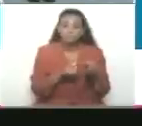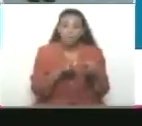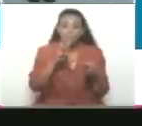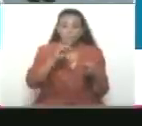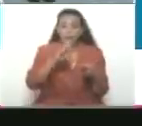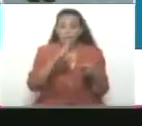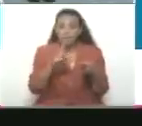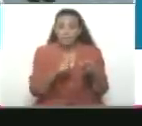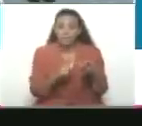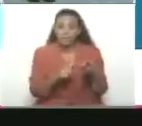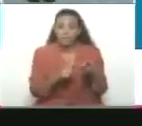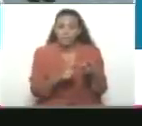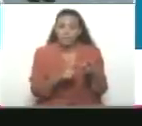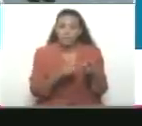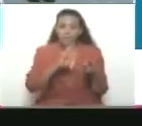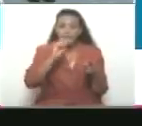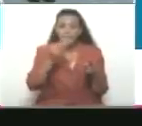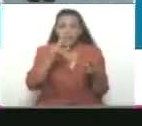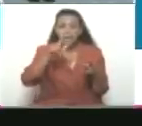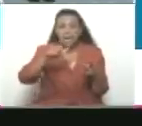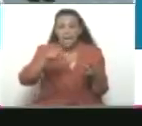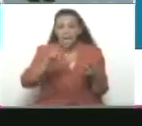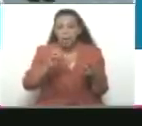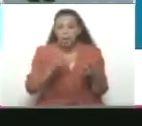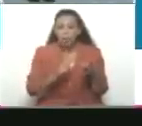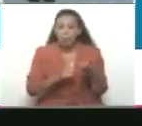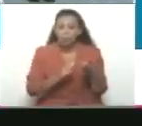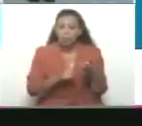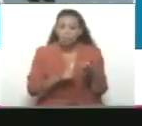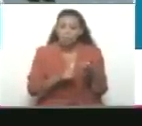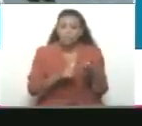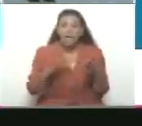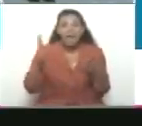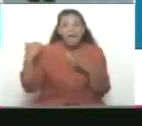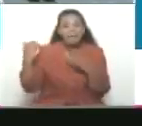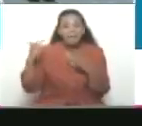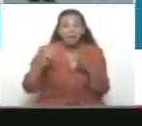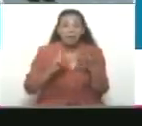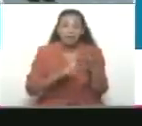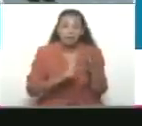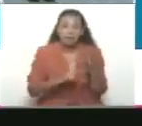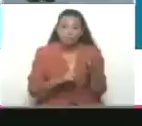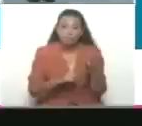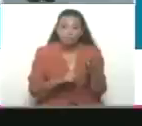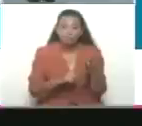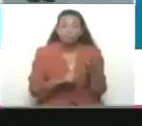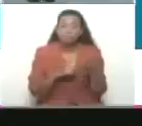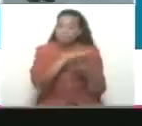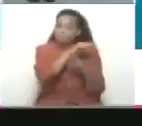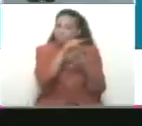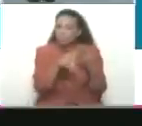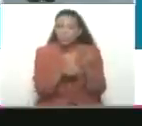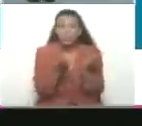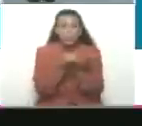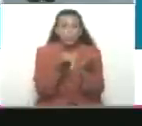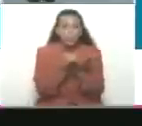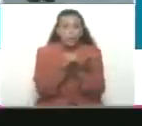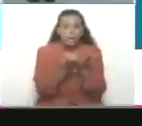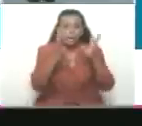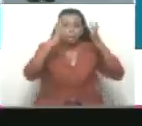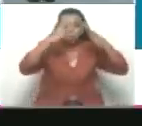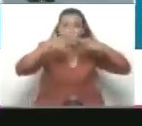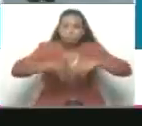José la escuela menca de leoni escuela la esperanza correcto